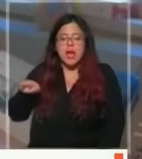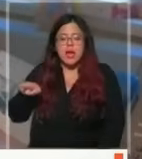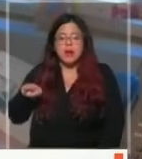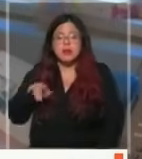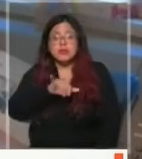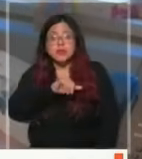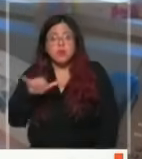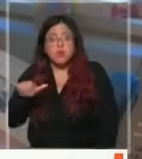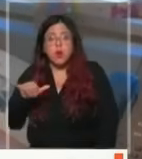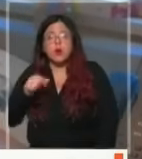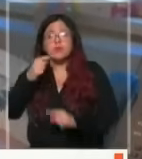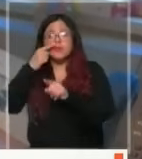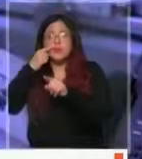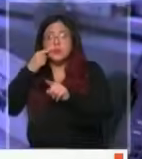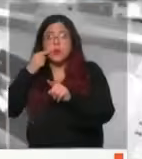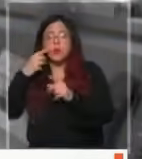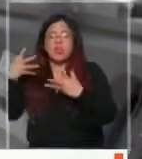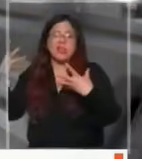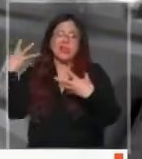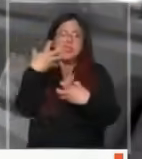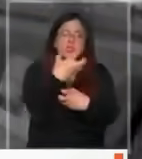él procedió a estrangularla.